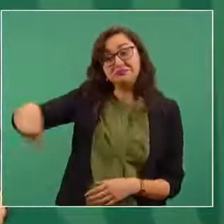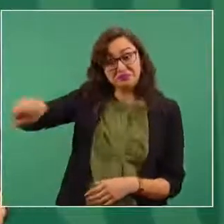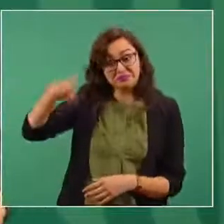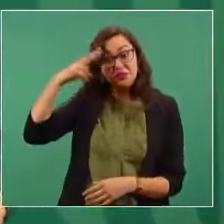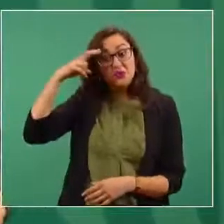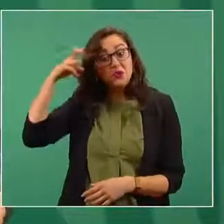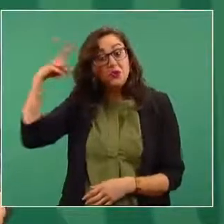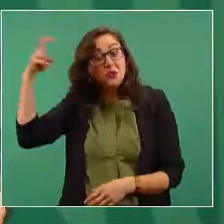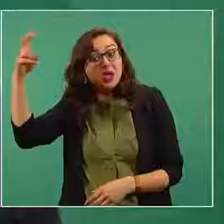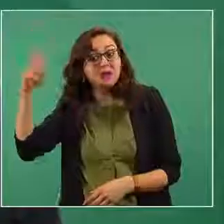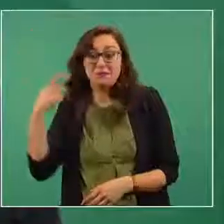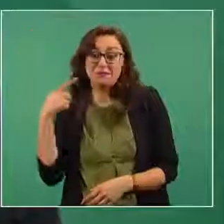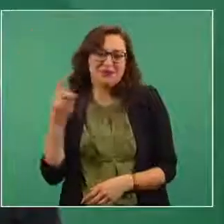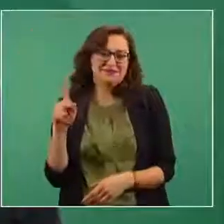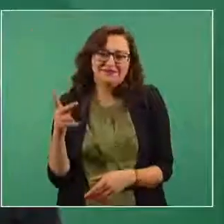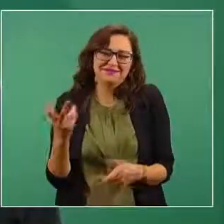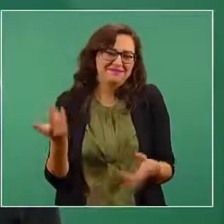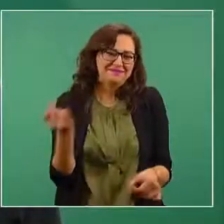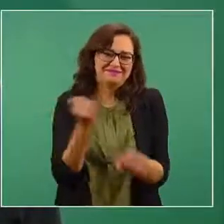suceder.